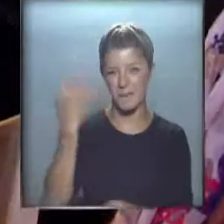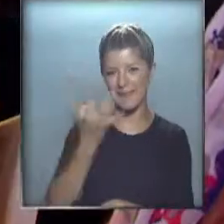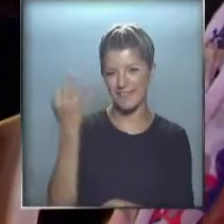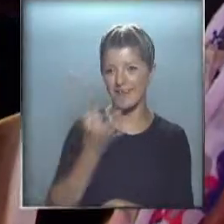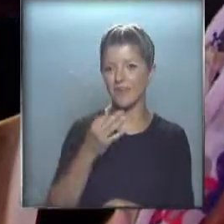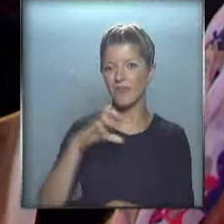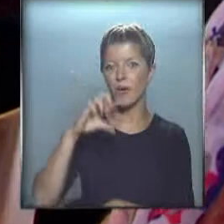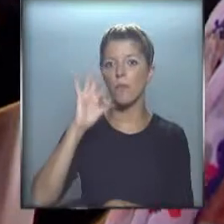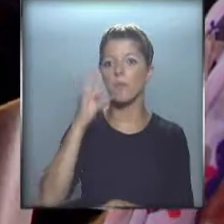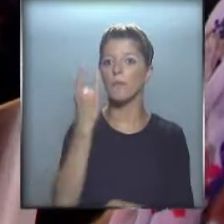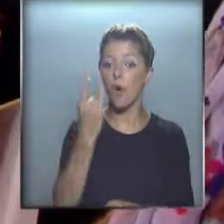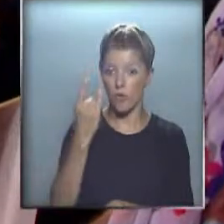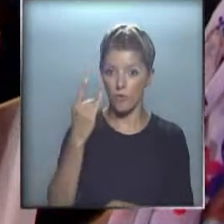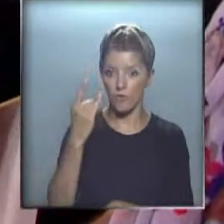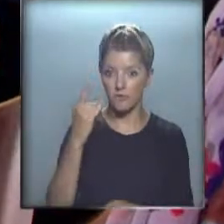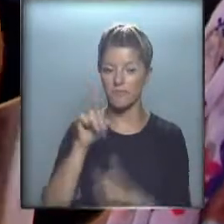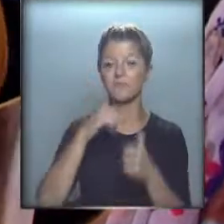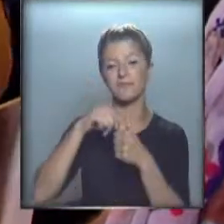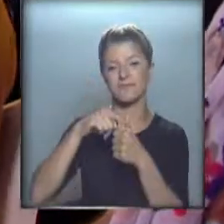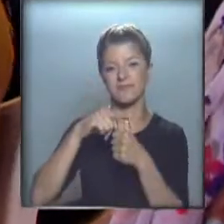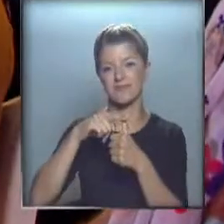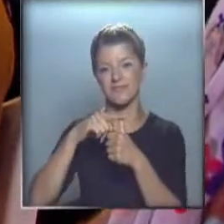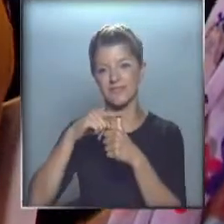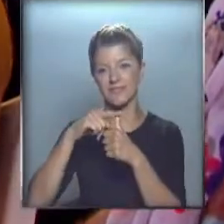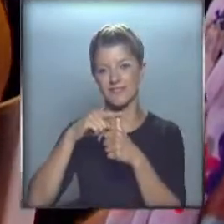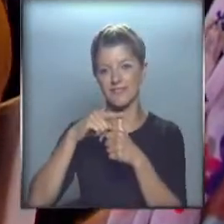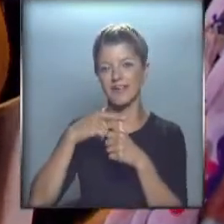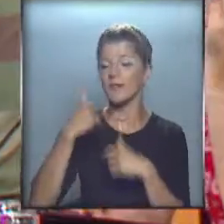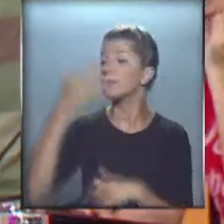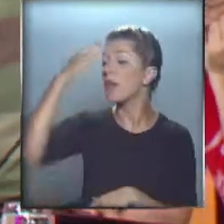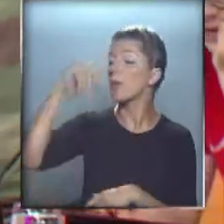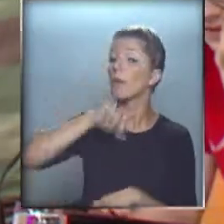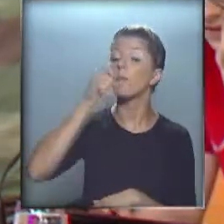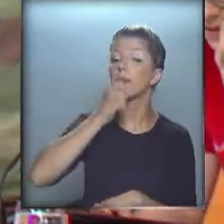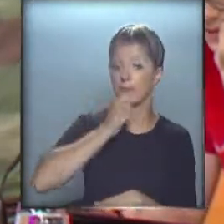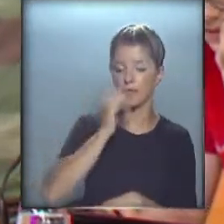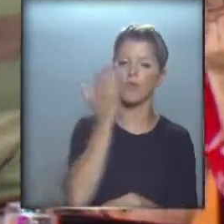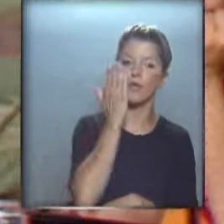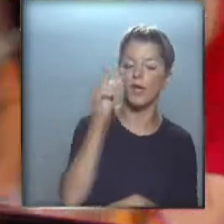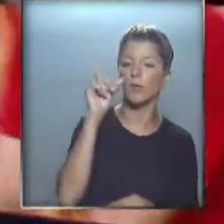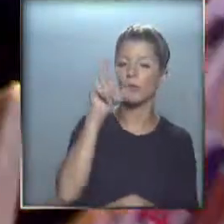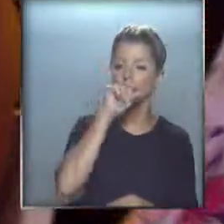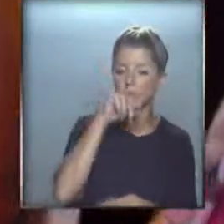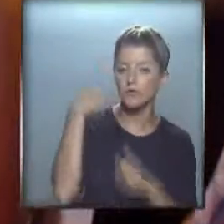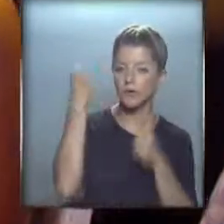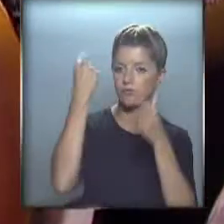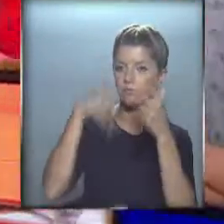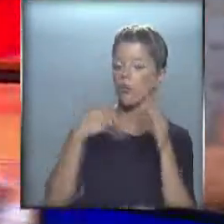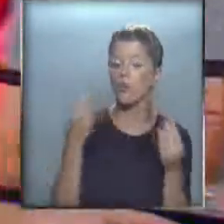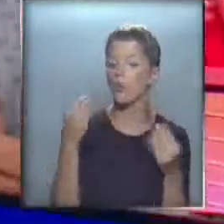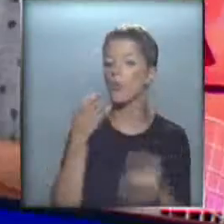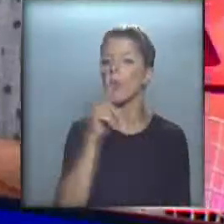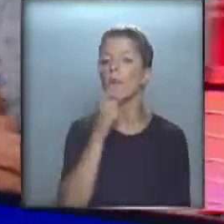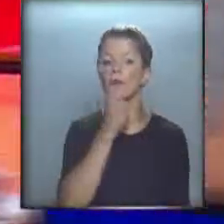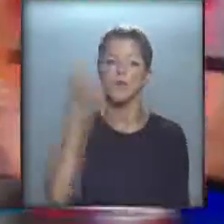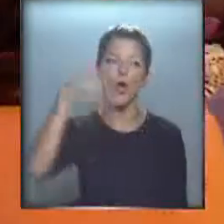¿Cuál? Pou. El Pou. Sí. El okay. Pou, ese que... Ajá. Y después red social, ¿con qué te conectás? ¿Te gusta buscar gente? Decís,